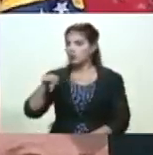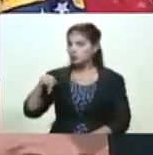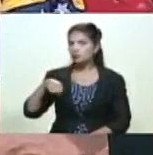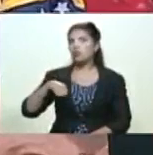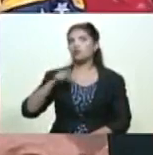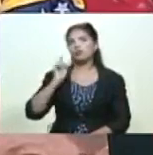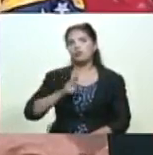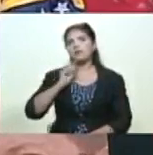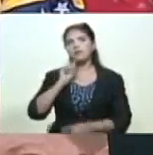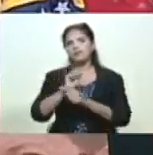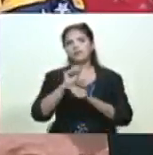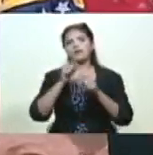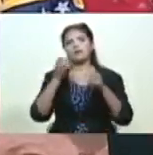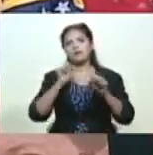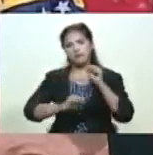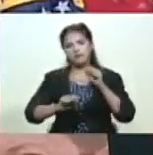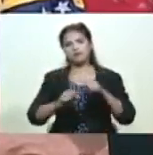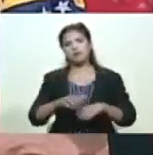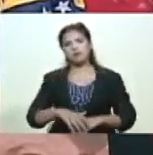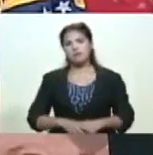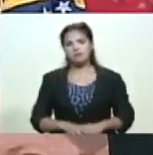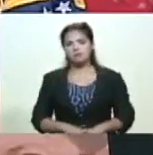que decir y defender.